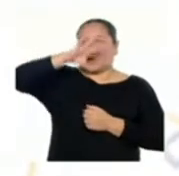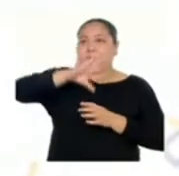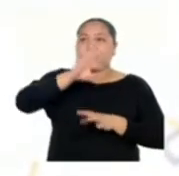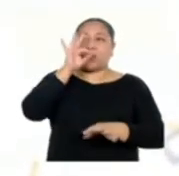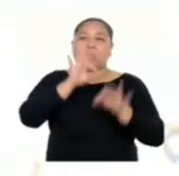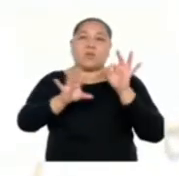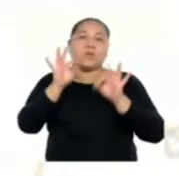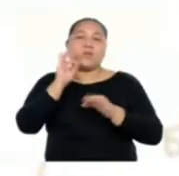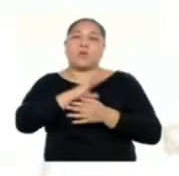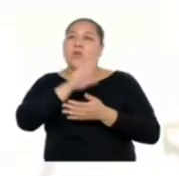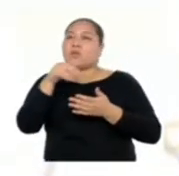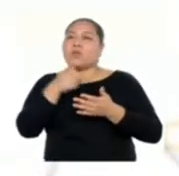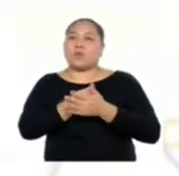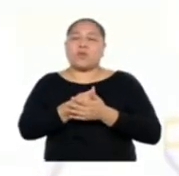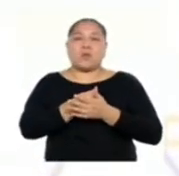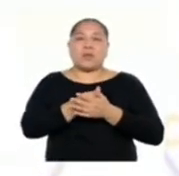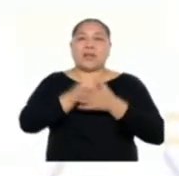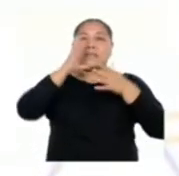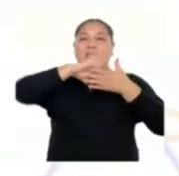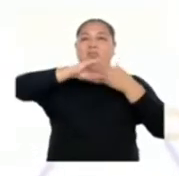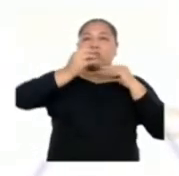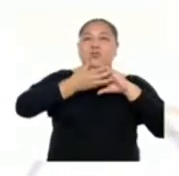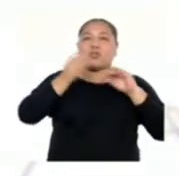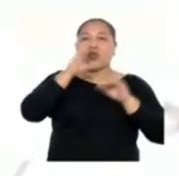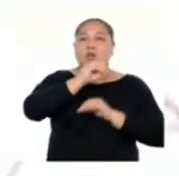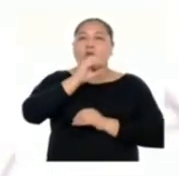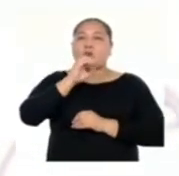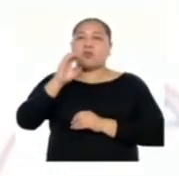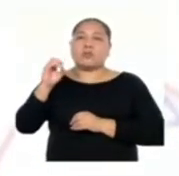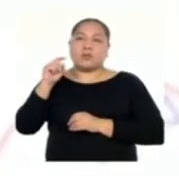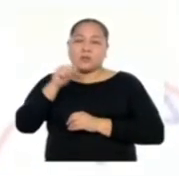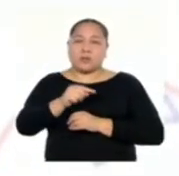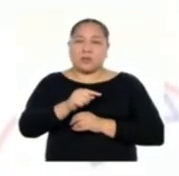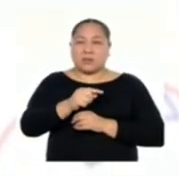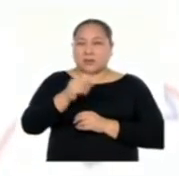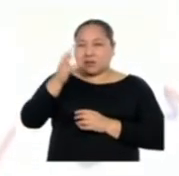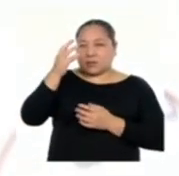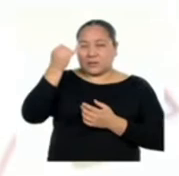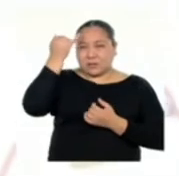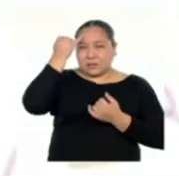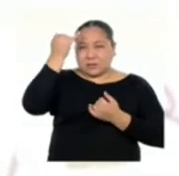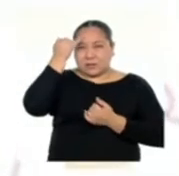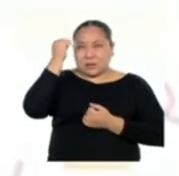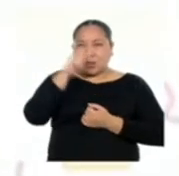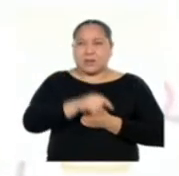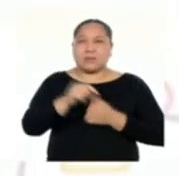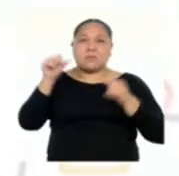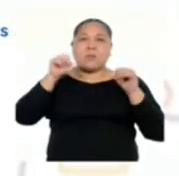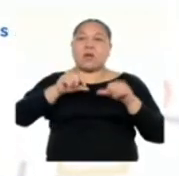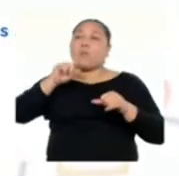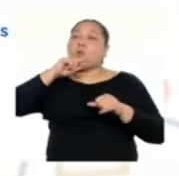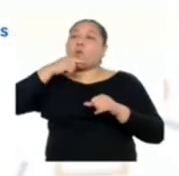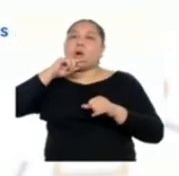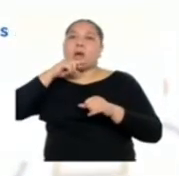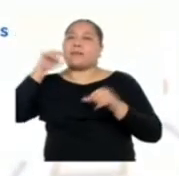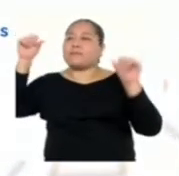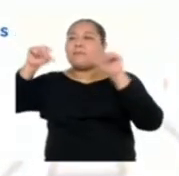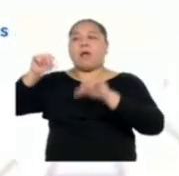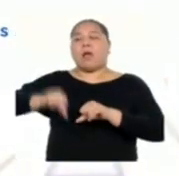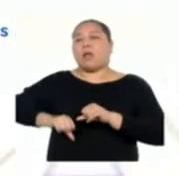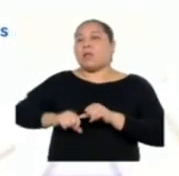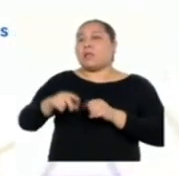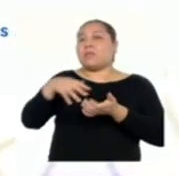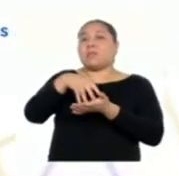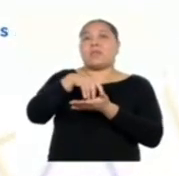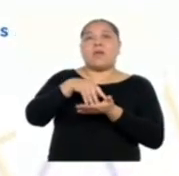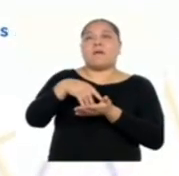a lo largo de toda la tradición occidental. Estas eran particularmente proclives al mal y débiles frente a las